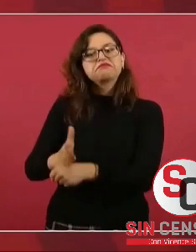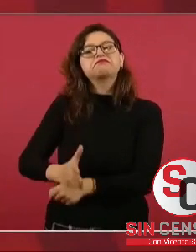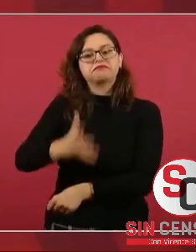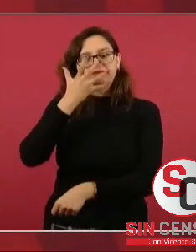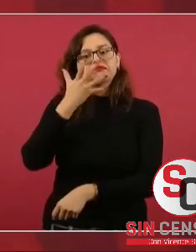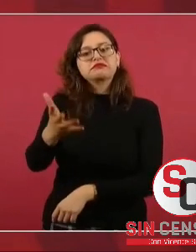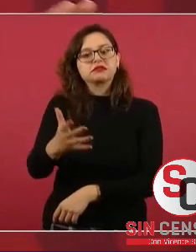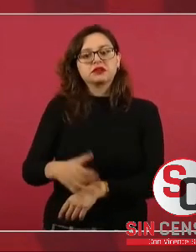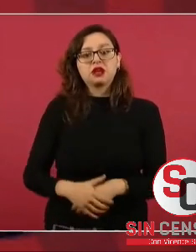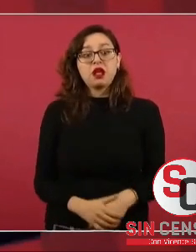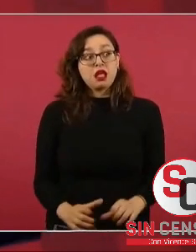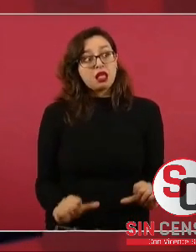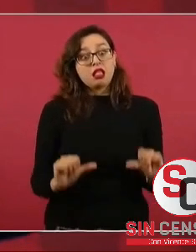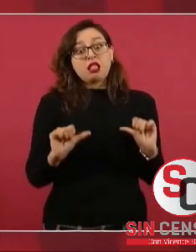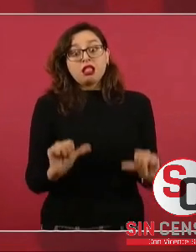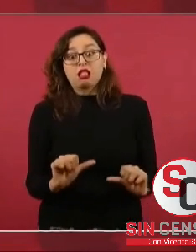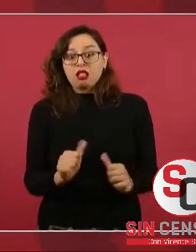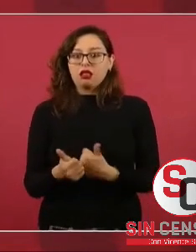Y